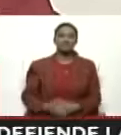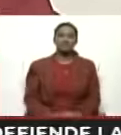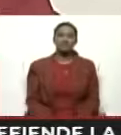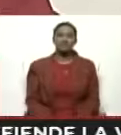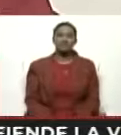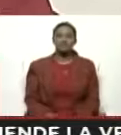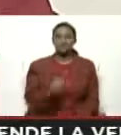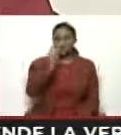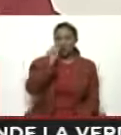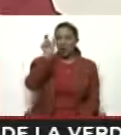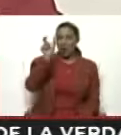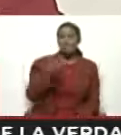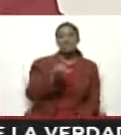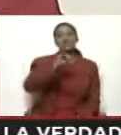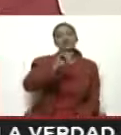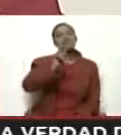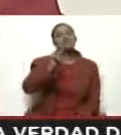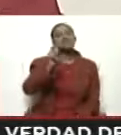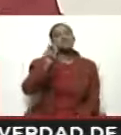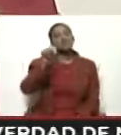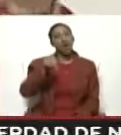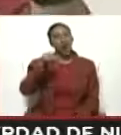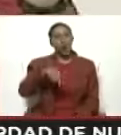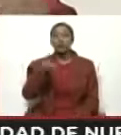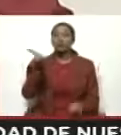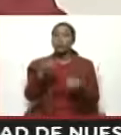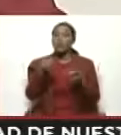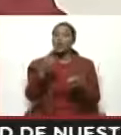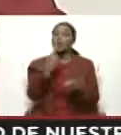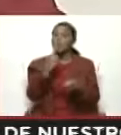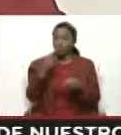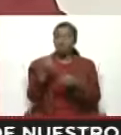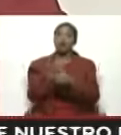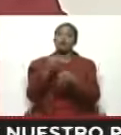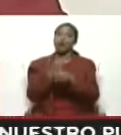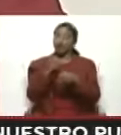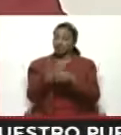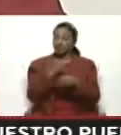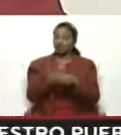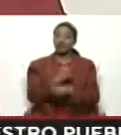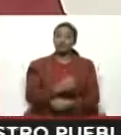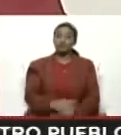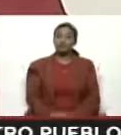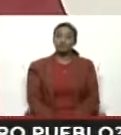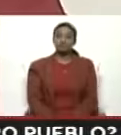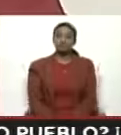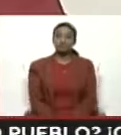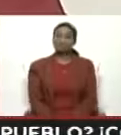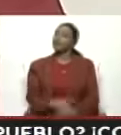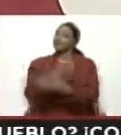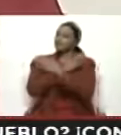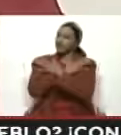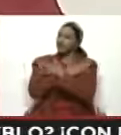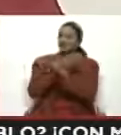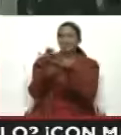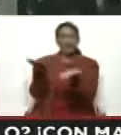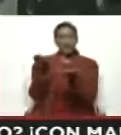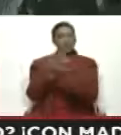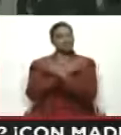camarada Iván está cumpliendo años, ¿vale? Trabajando. Trabajando. Felicidades,